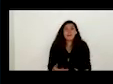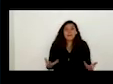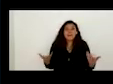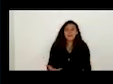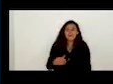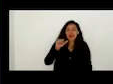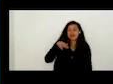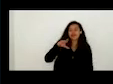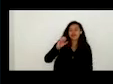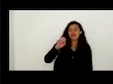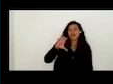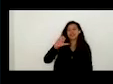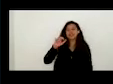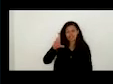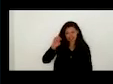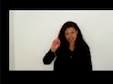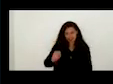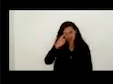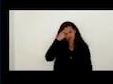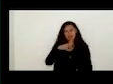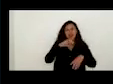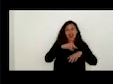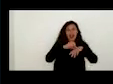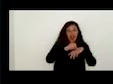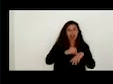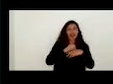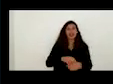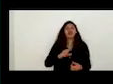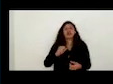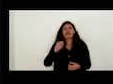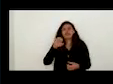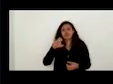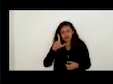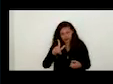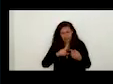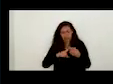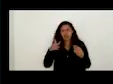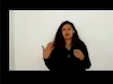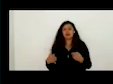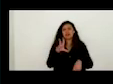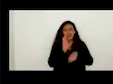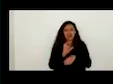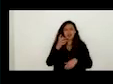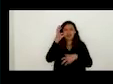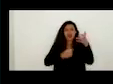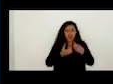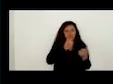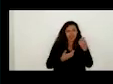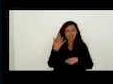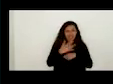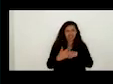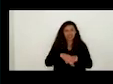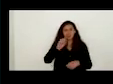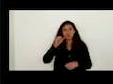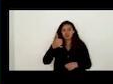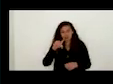Aminoácidos esenciales que vamos a encontrar a través de la carne, de las aves, del pescado, de huevos, de leche, de queso, de la soya, de